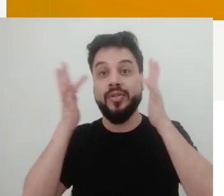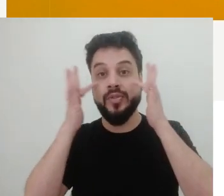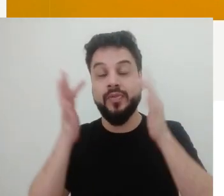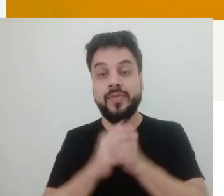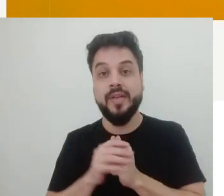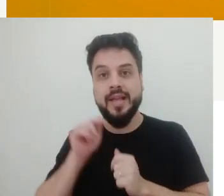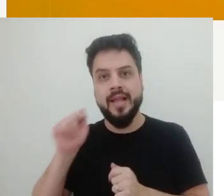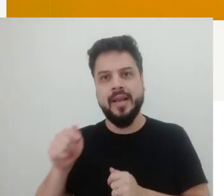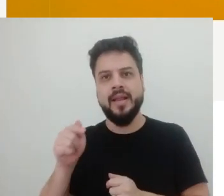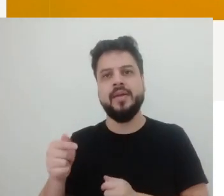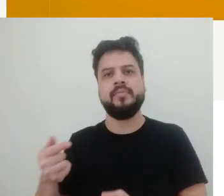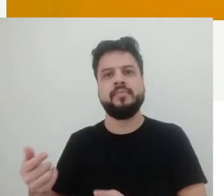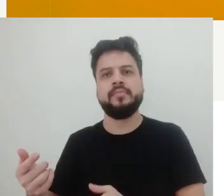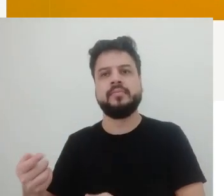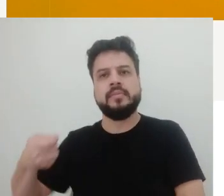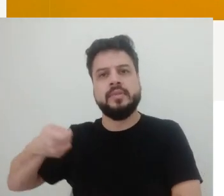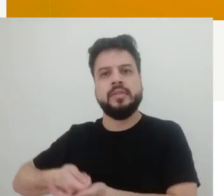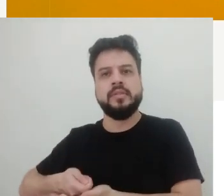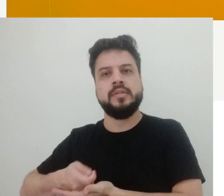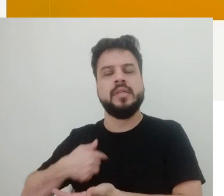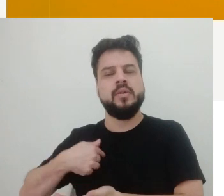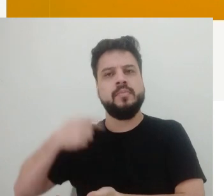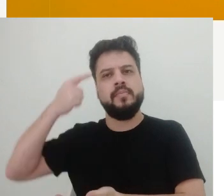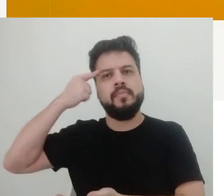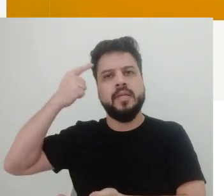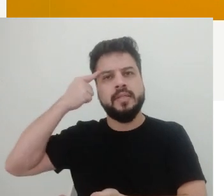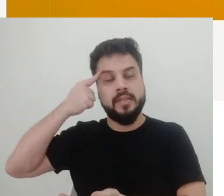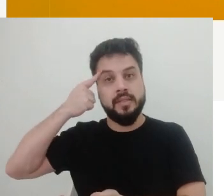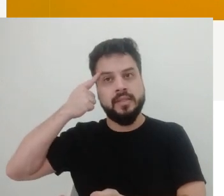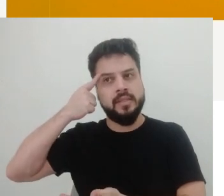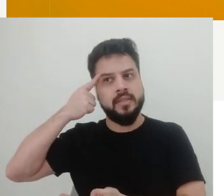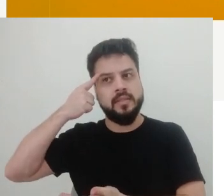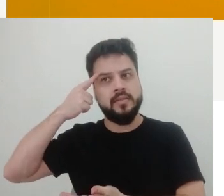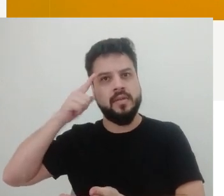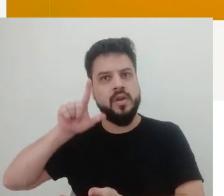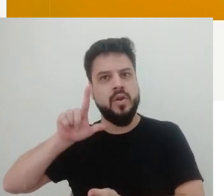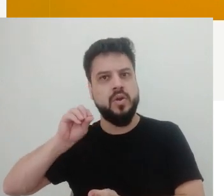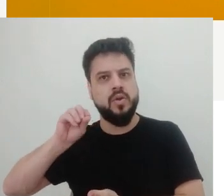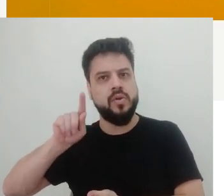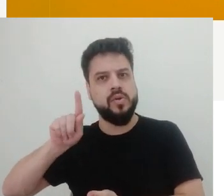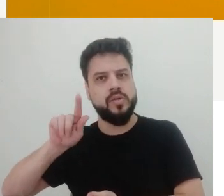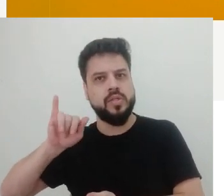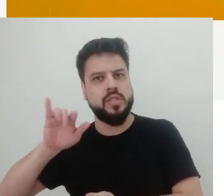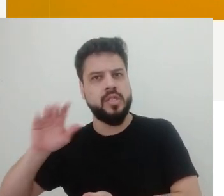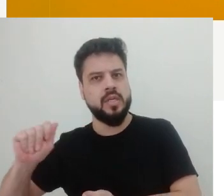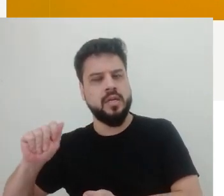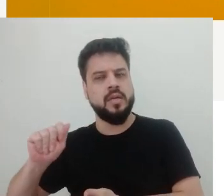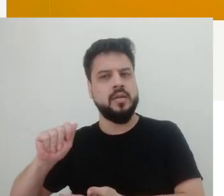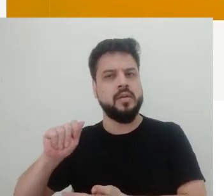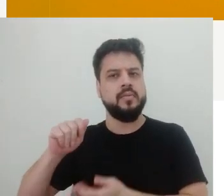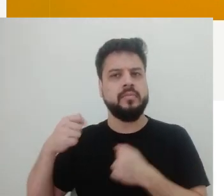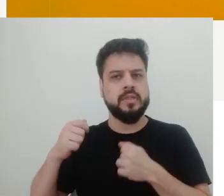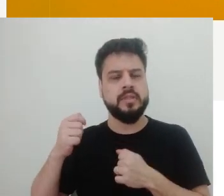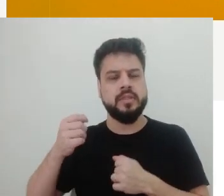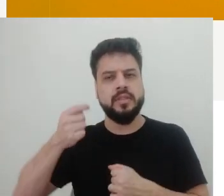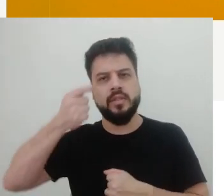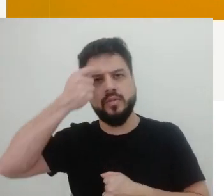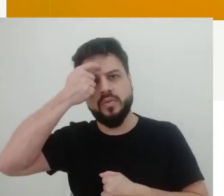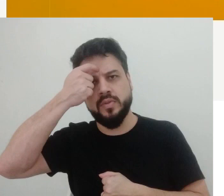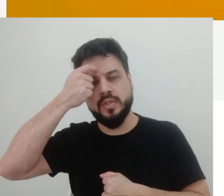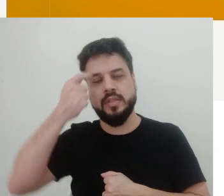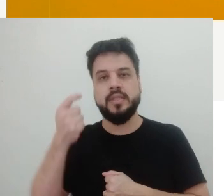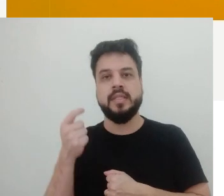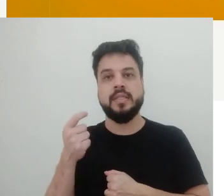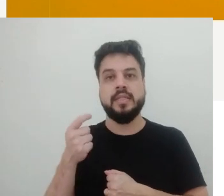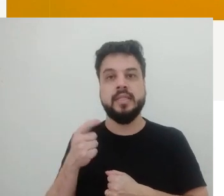las otras personas, cuando uno habla, no entienden exactamente lo que uno está diciendo y que hay que hacer